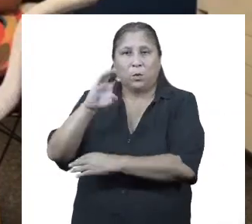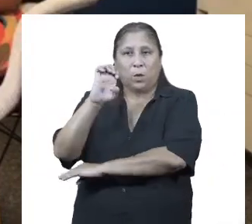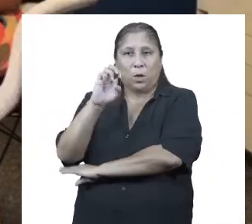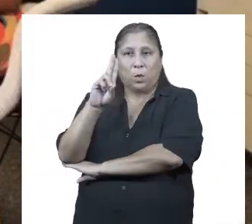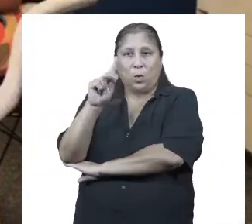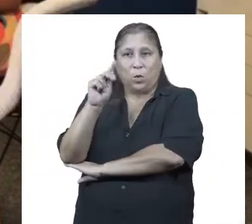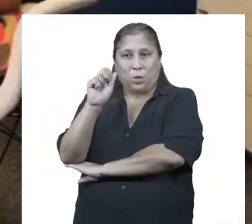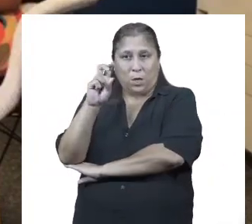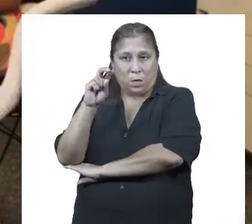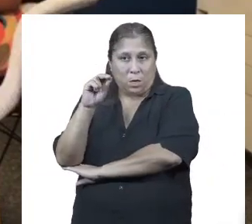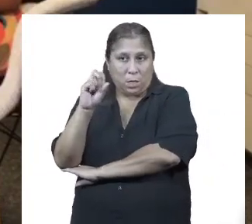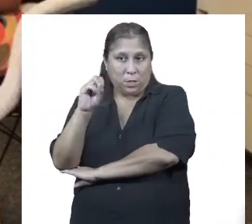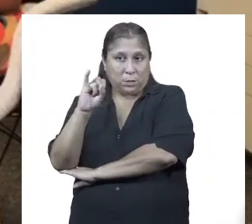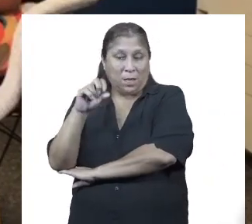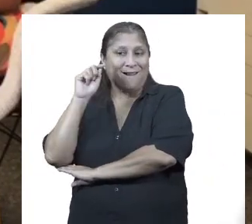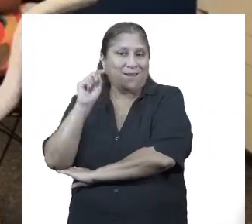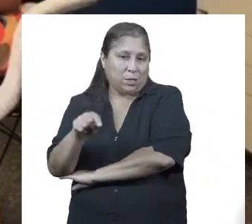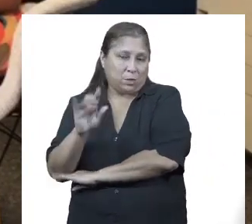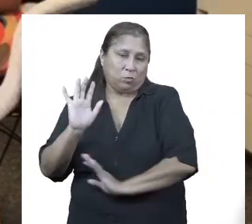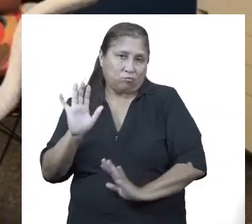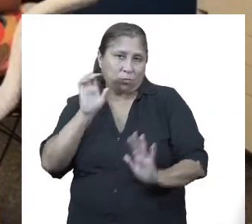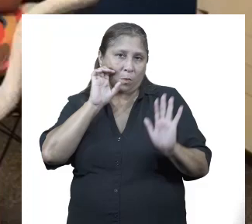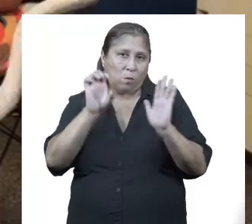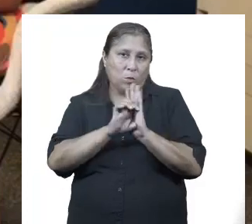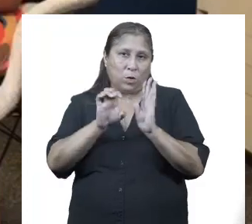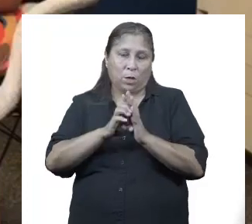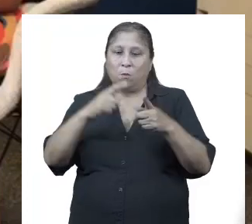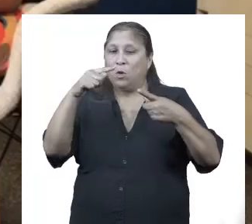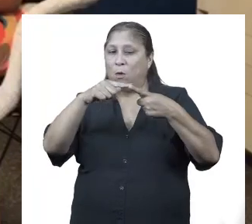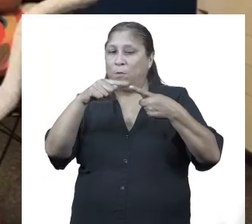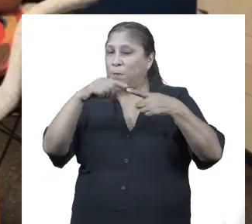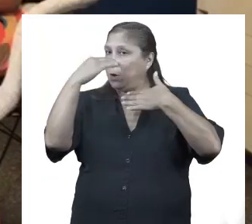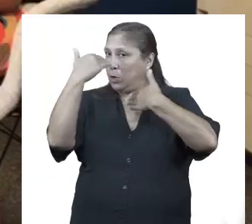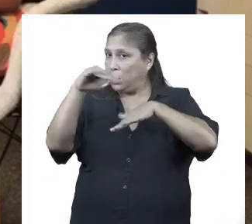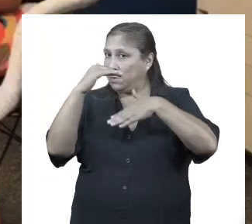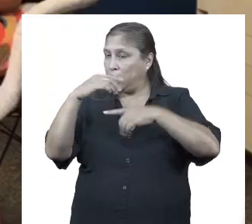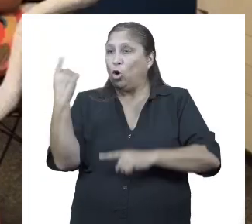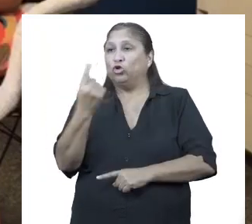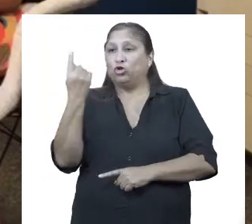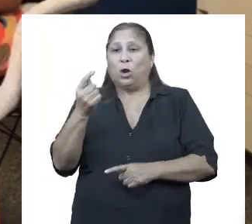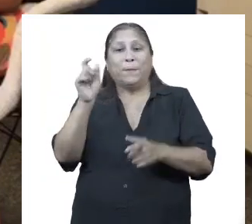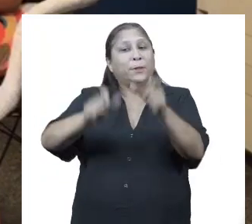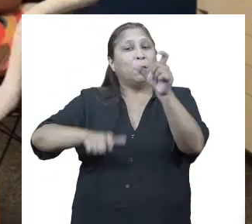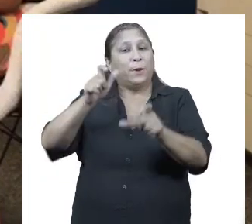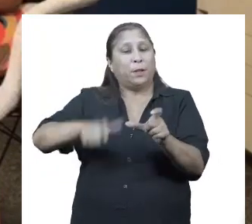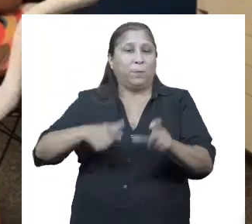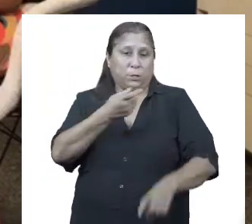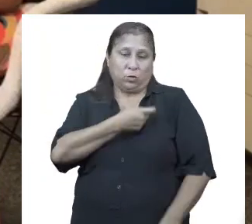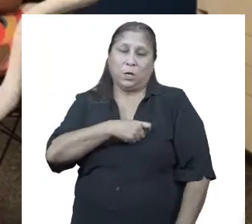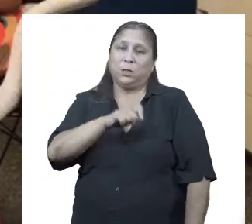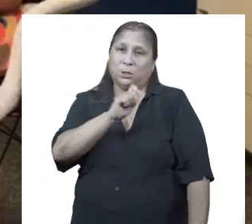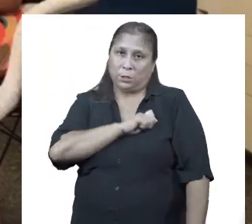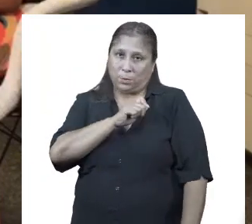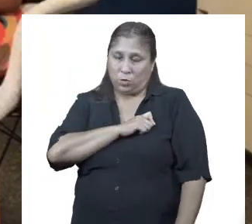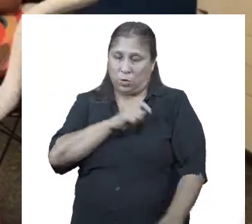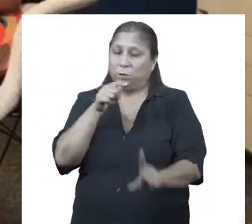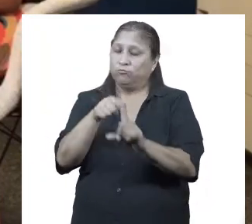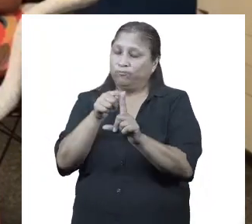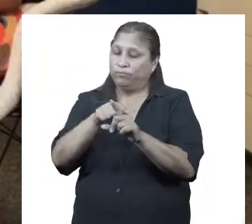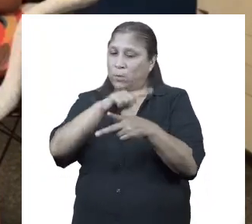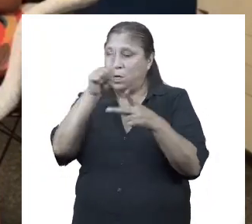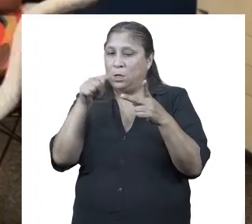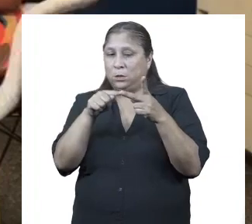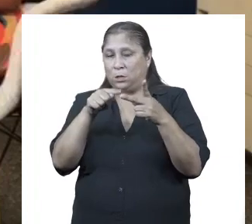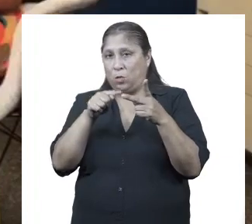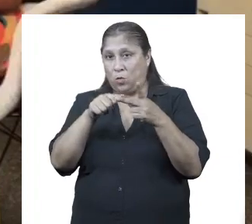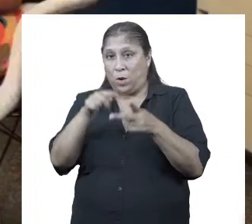eutanasia. En esos supuestos, por ejemplo, la primera restricción solamente para ciudadanos españoles y para residentes en España. La